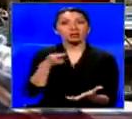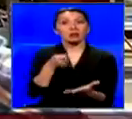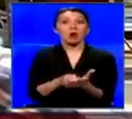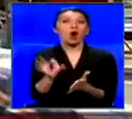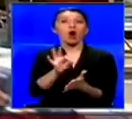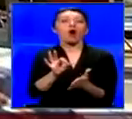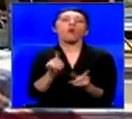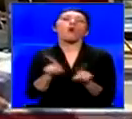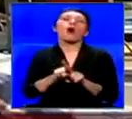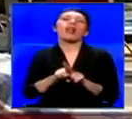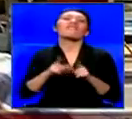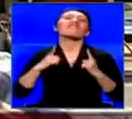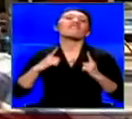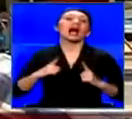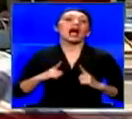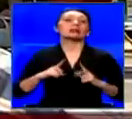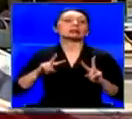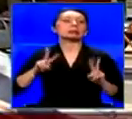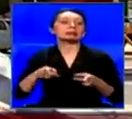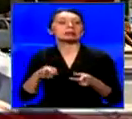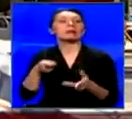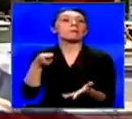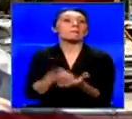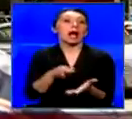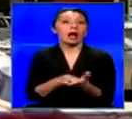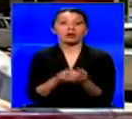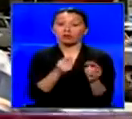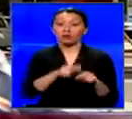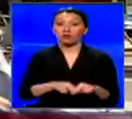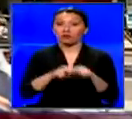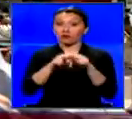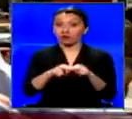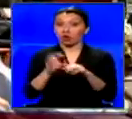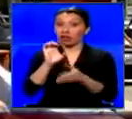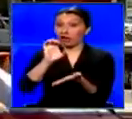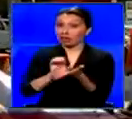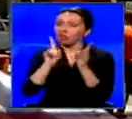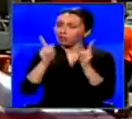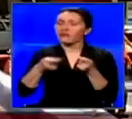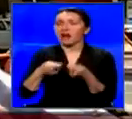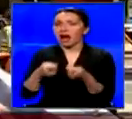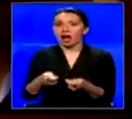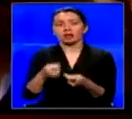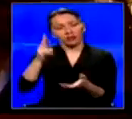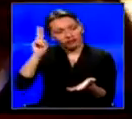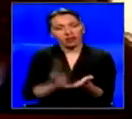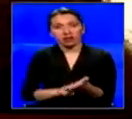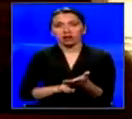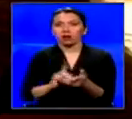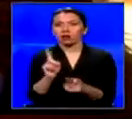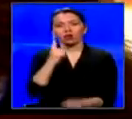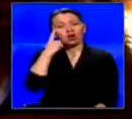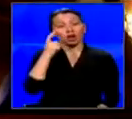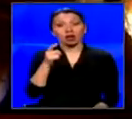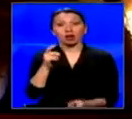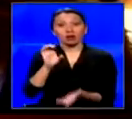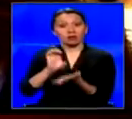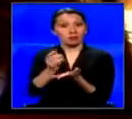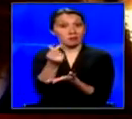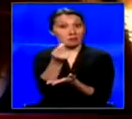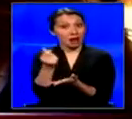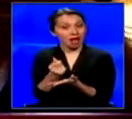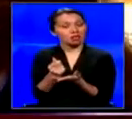vacaciones disimuladas, tapadas. Yo creo que los presupuestos fiscales deberían gastarse lo que realmente son. No me parece que con recursos fiscales